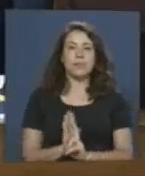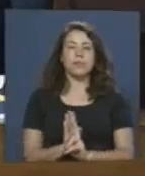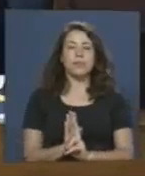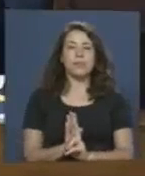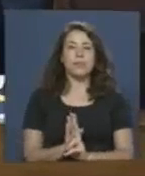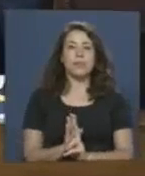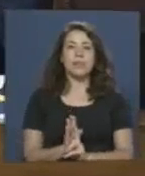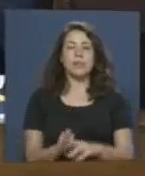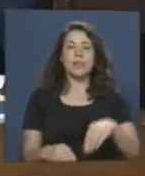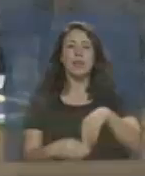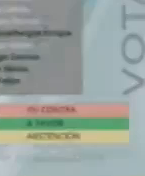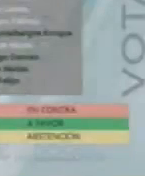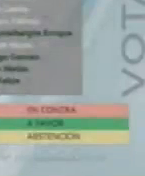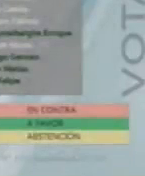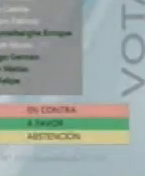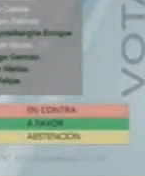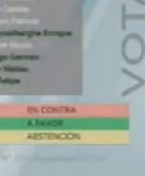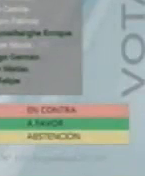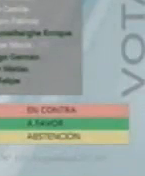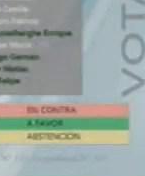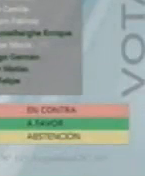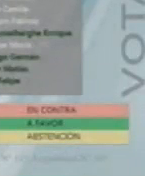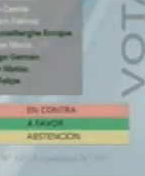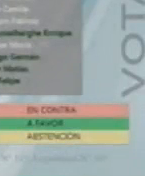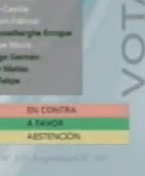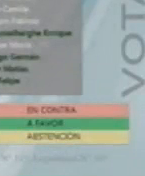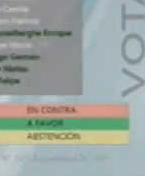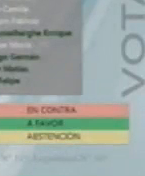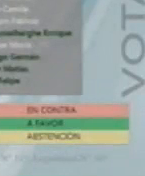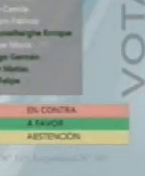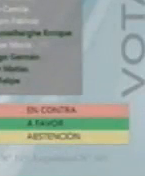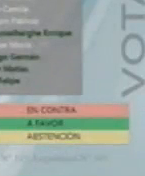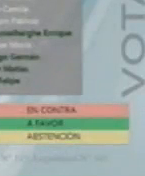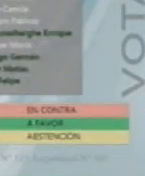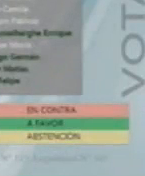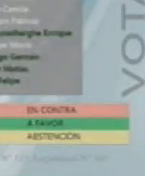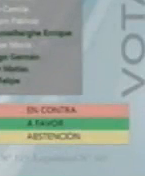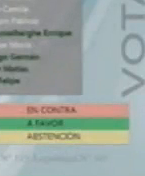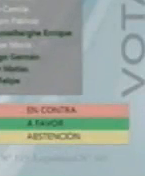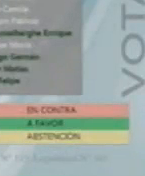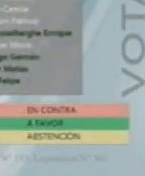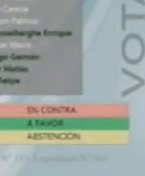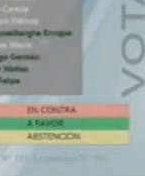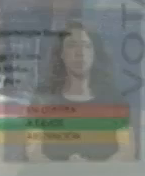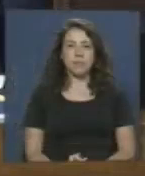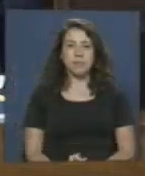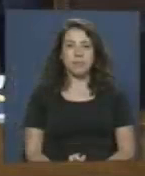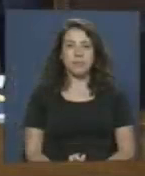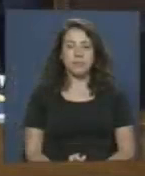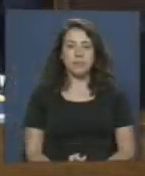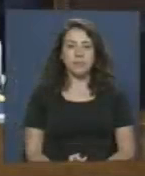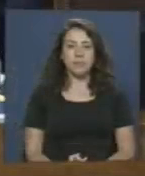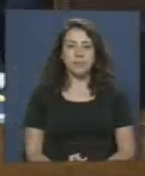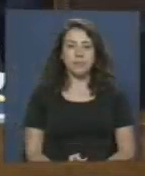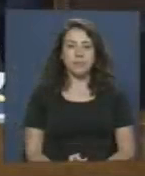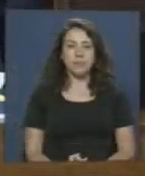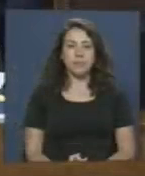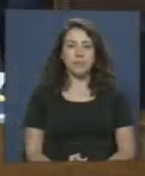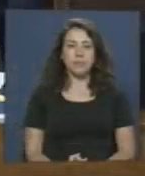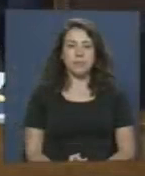Resultado de la votación. Por la afirmativa, 66 votos y 5 abstenciones. Aprobado.